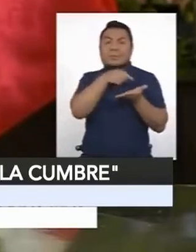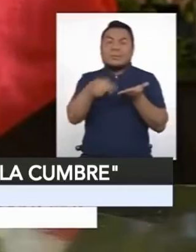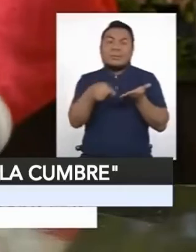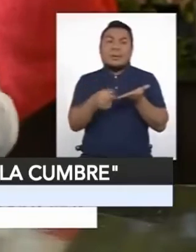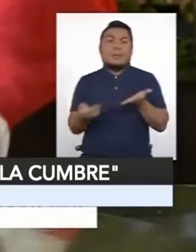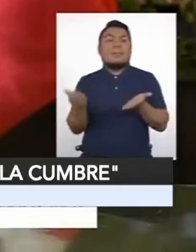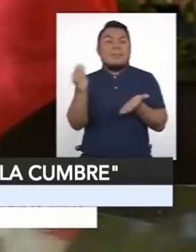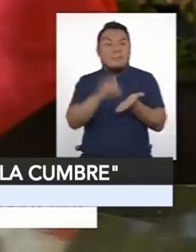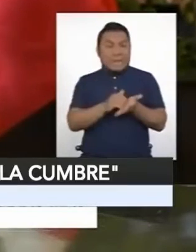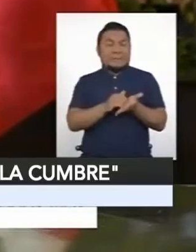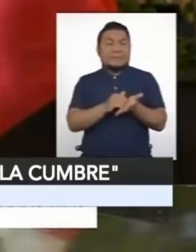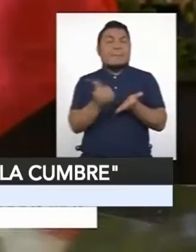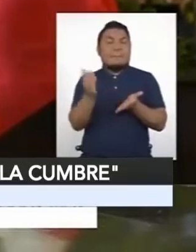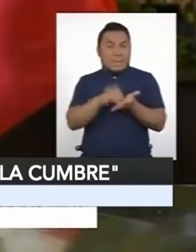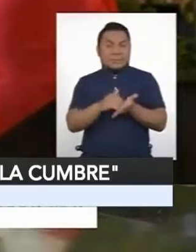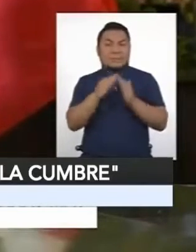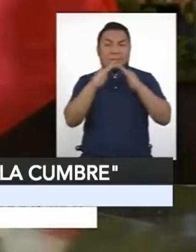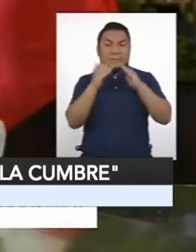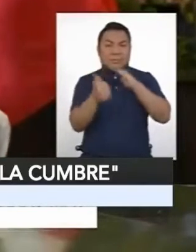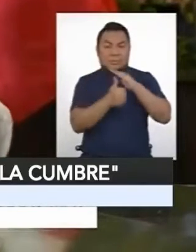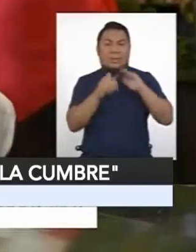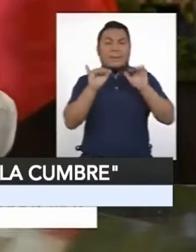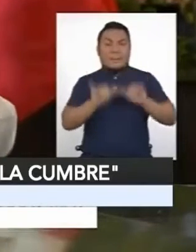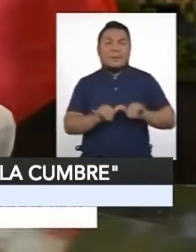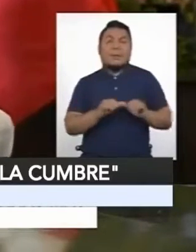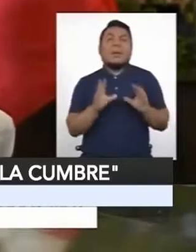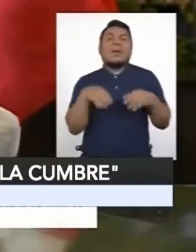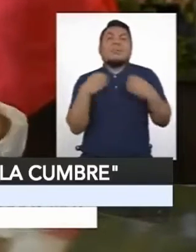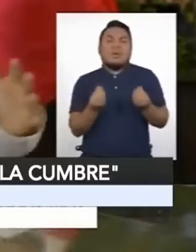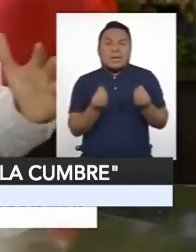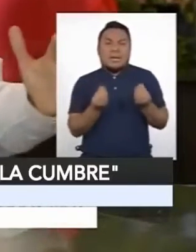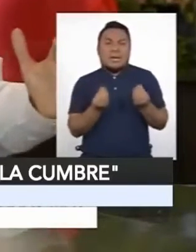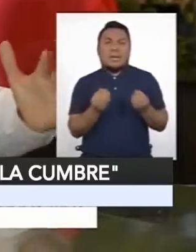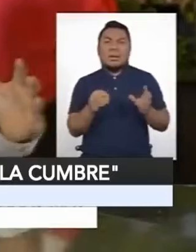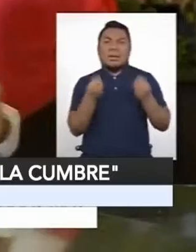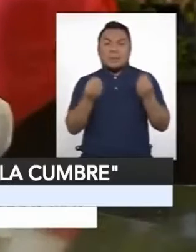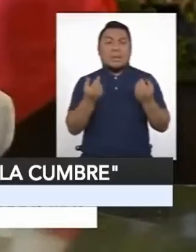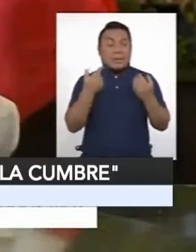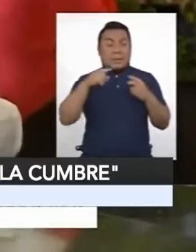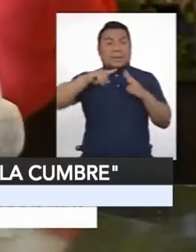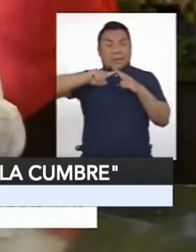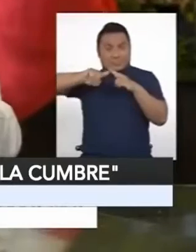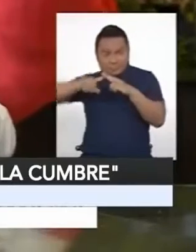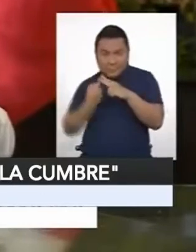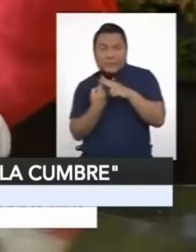la culminación del estado de emergencia es para comenzar a reactivar y a